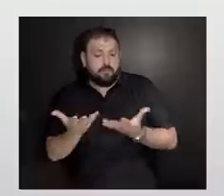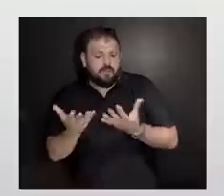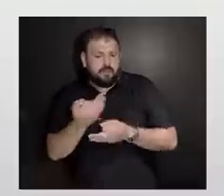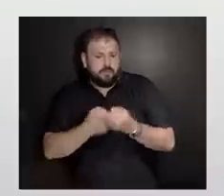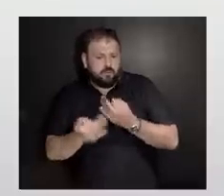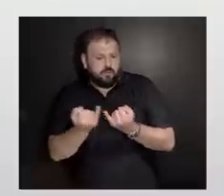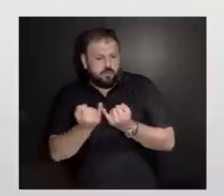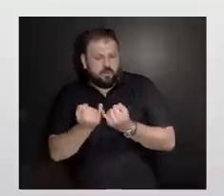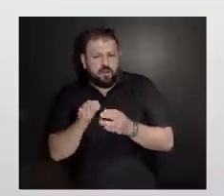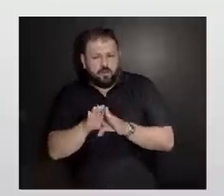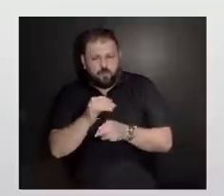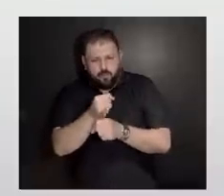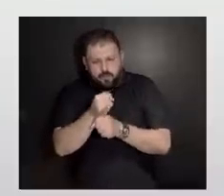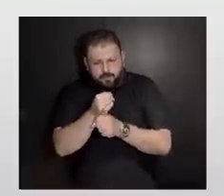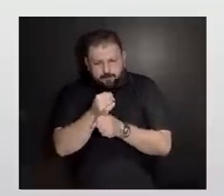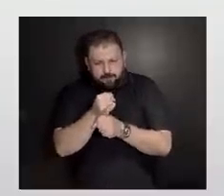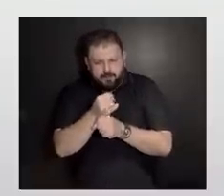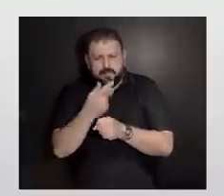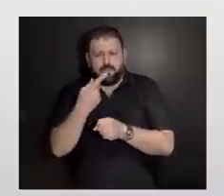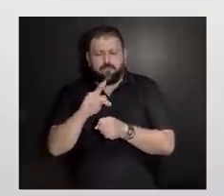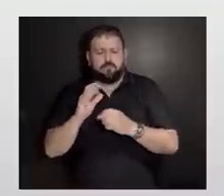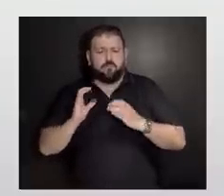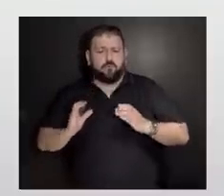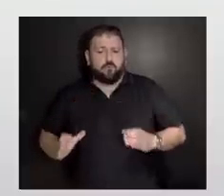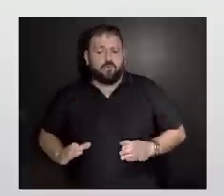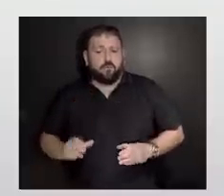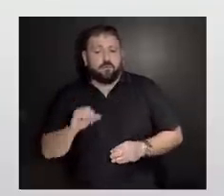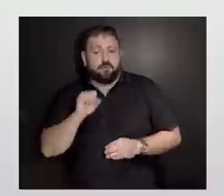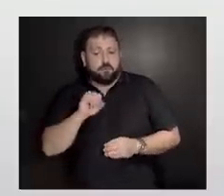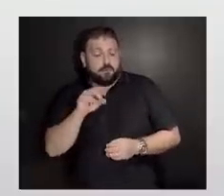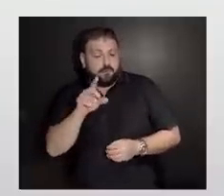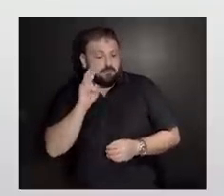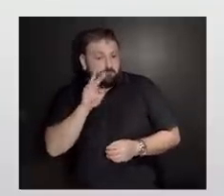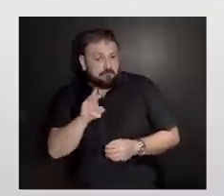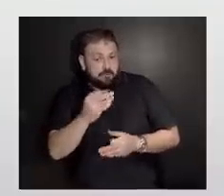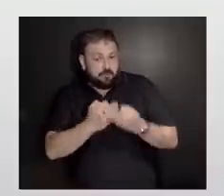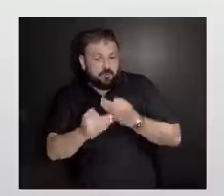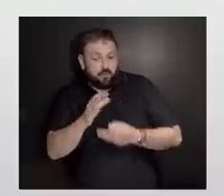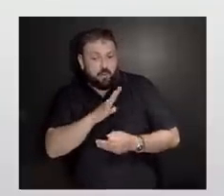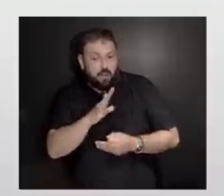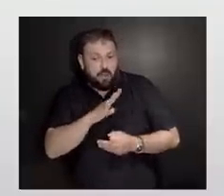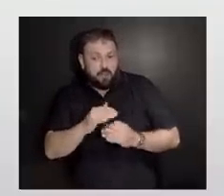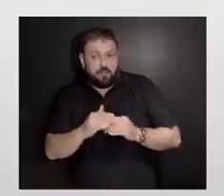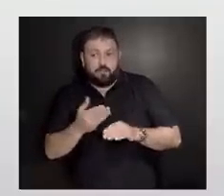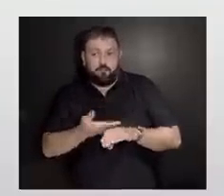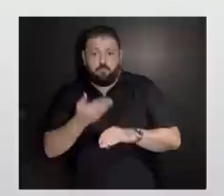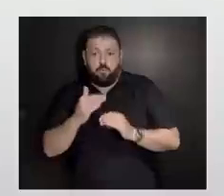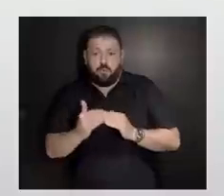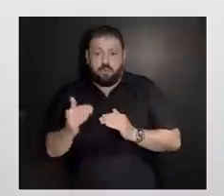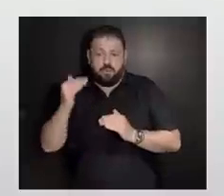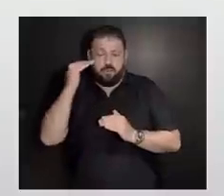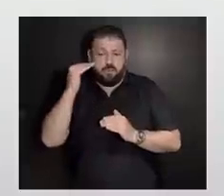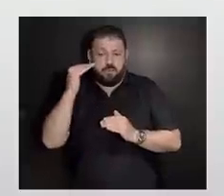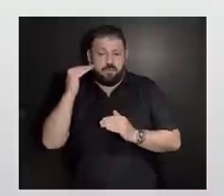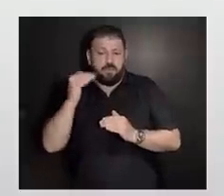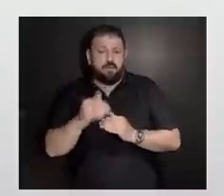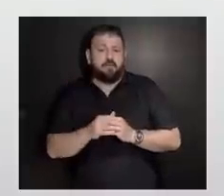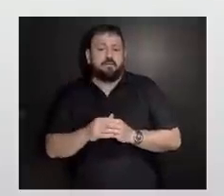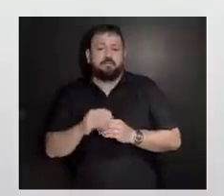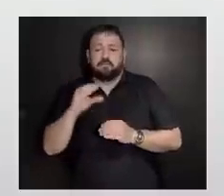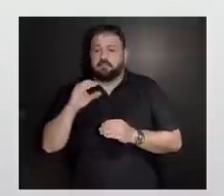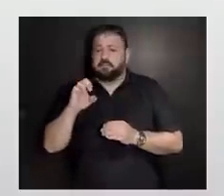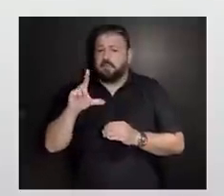de anticuerpos y si estos están elevados, lo que es el anticuerpos para células beta o